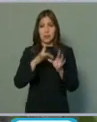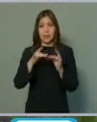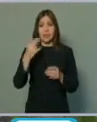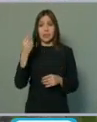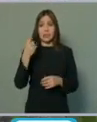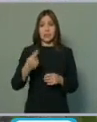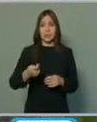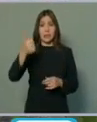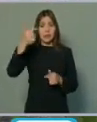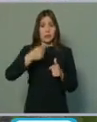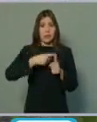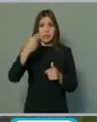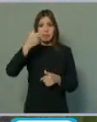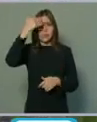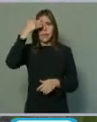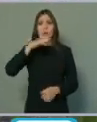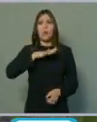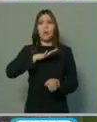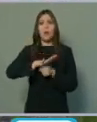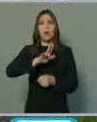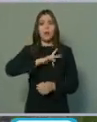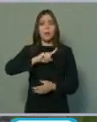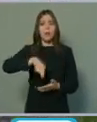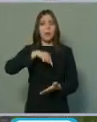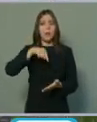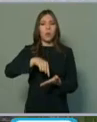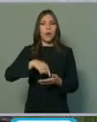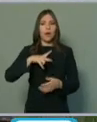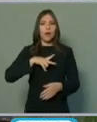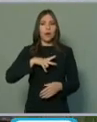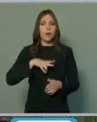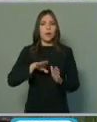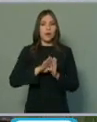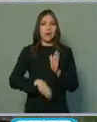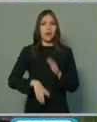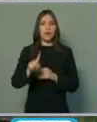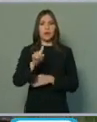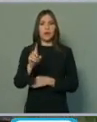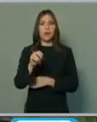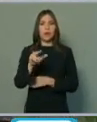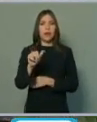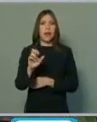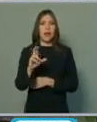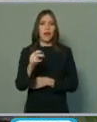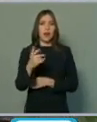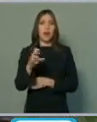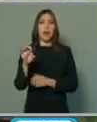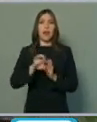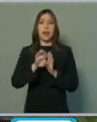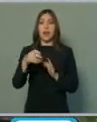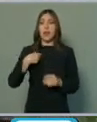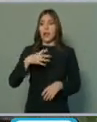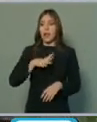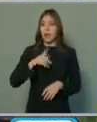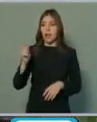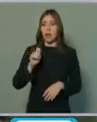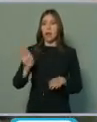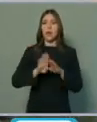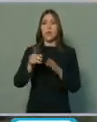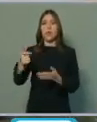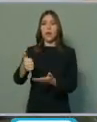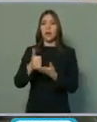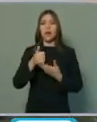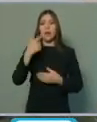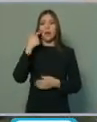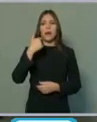como individuo saber cuáles son mis zonas erógenas, y si tengo pareja, entonces invitarle a hacer como un